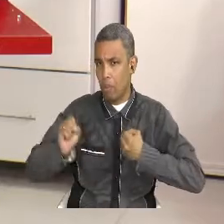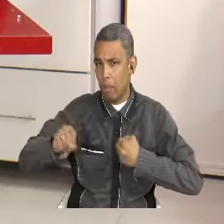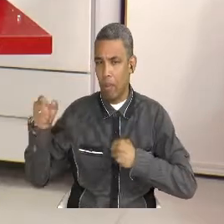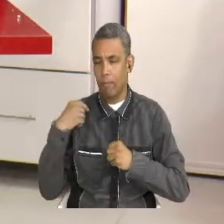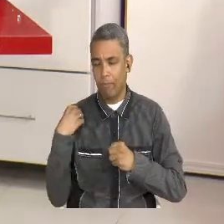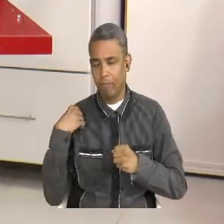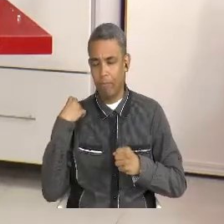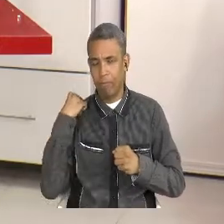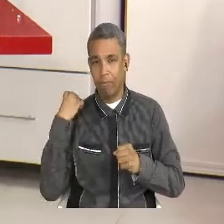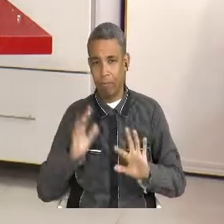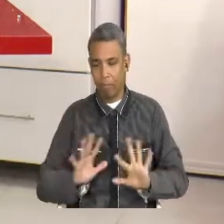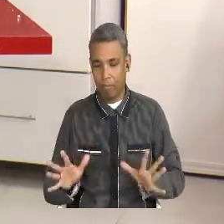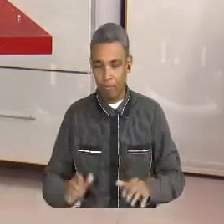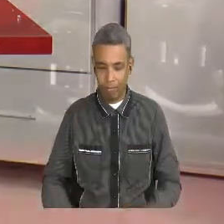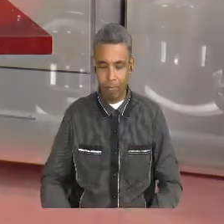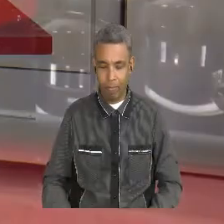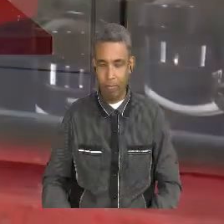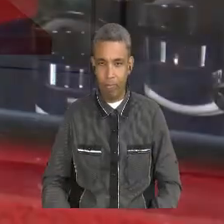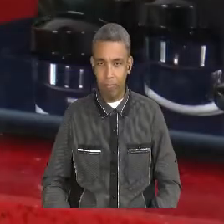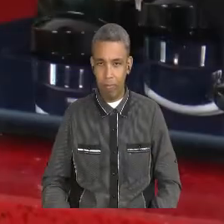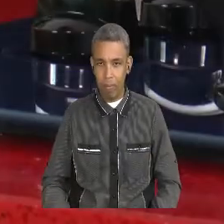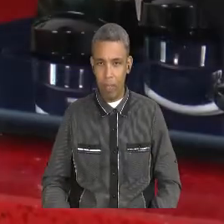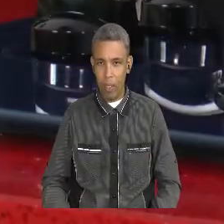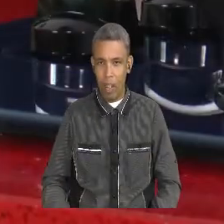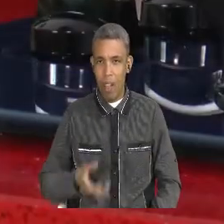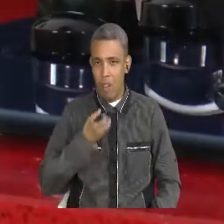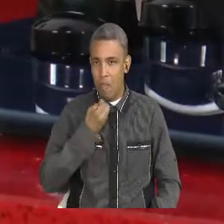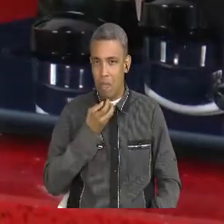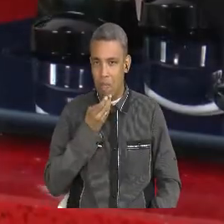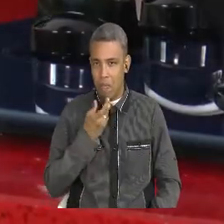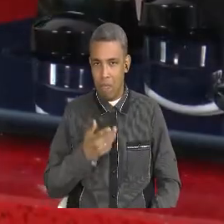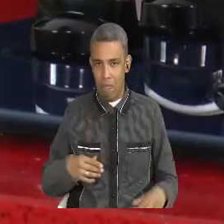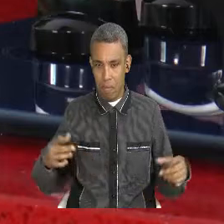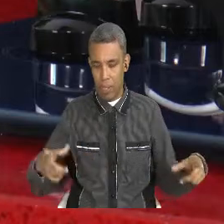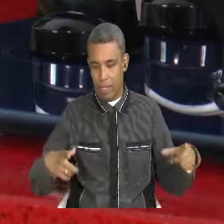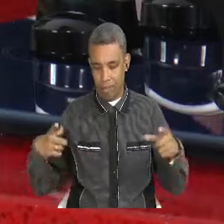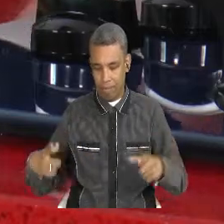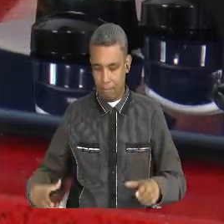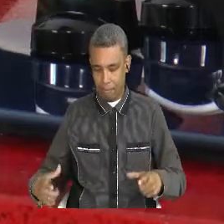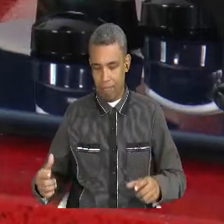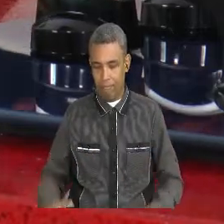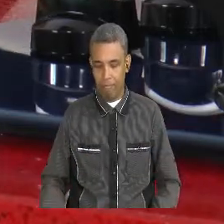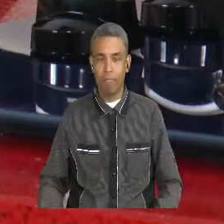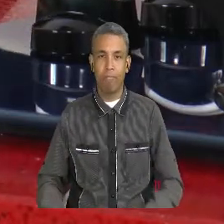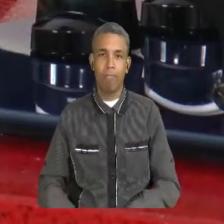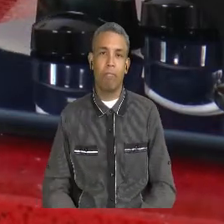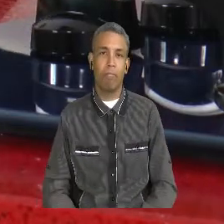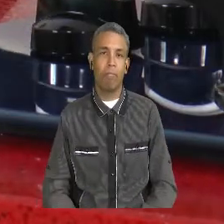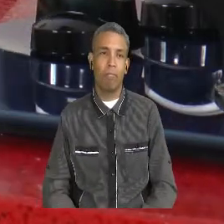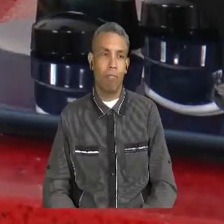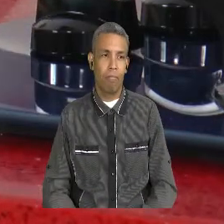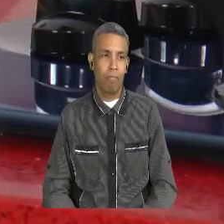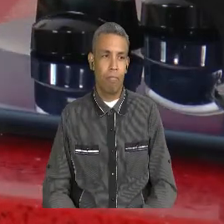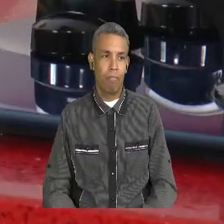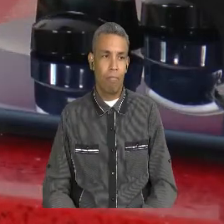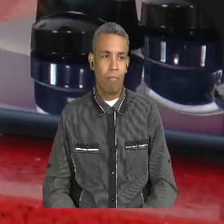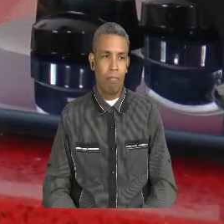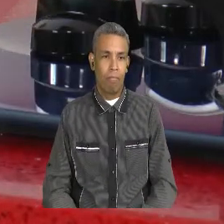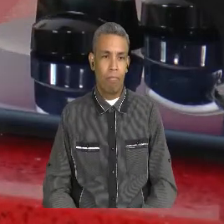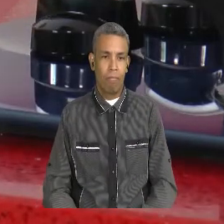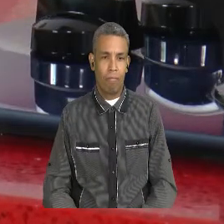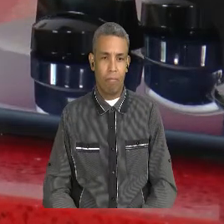claro, sí, Roche. Vamos a hacer entonces nuestro emplatado. Sí, señor, tranquilo. Bueno. Entonces, Rochi, ya aquí está muy fácil ya